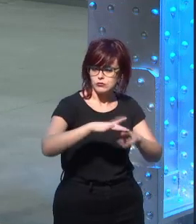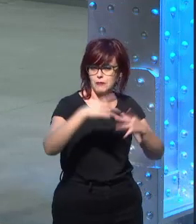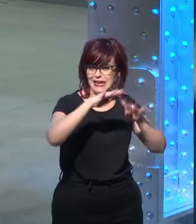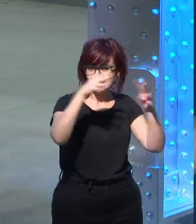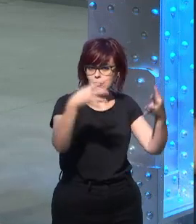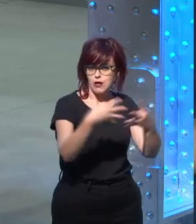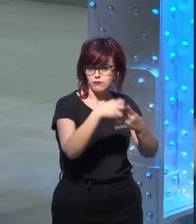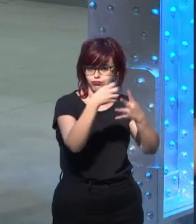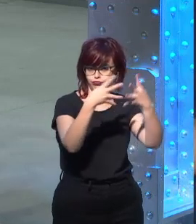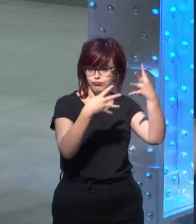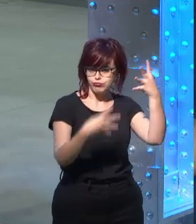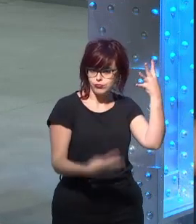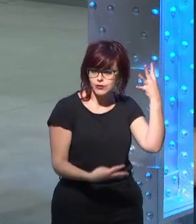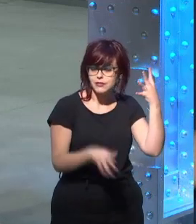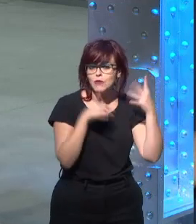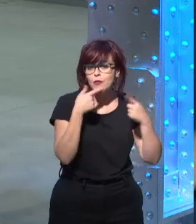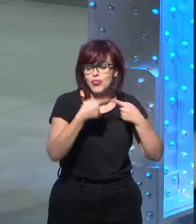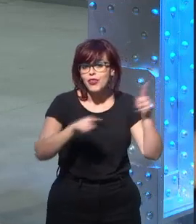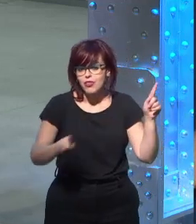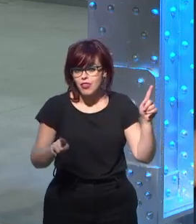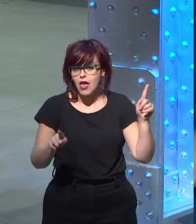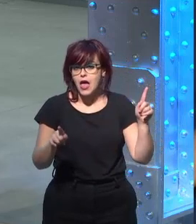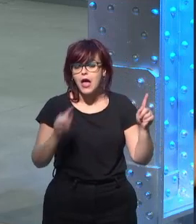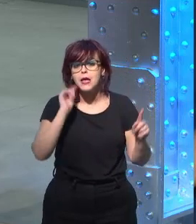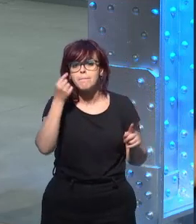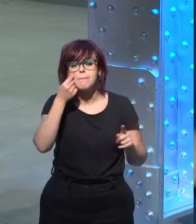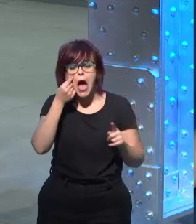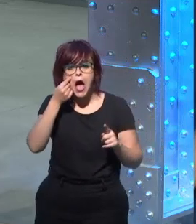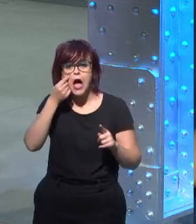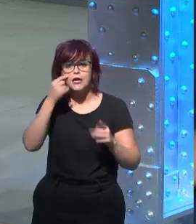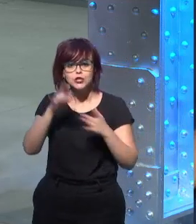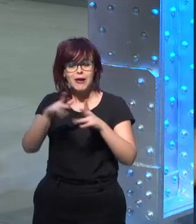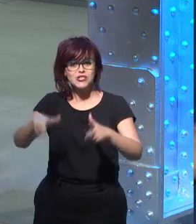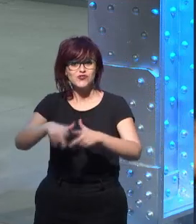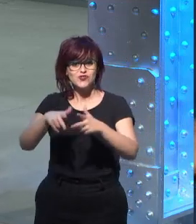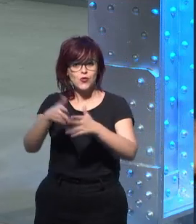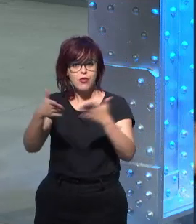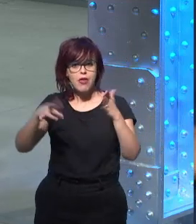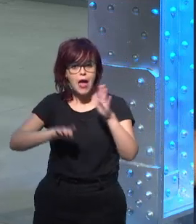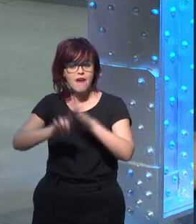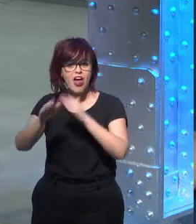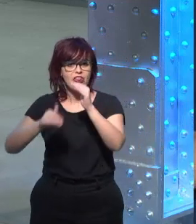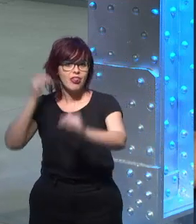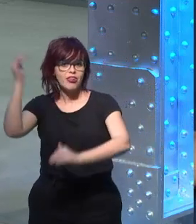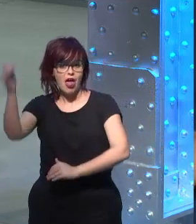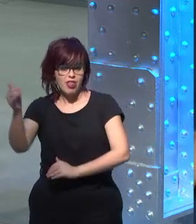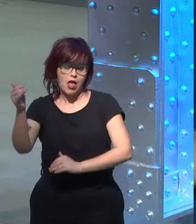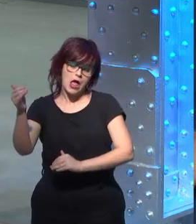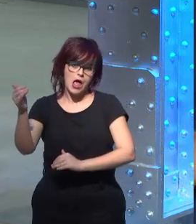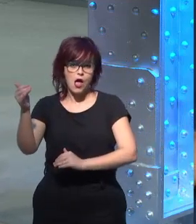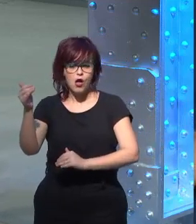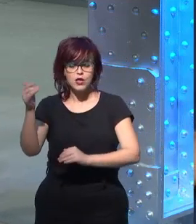en España y los que él dice que se detectan ya en una sociedad más avanzada